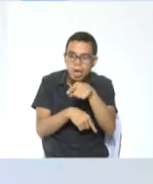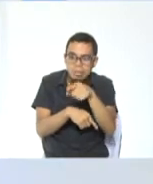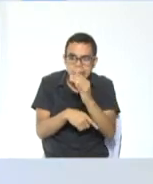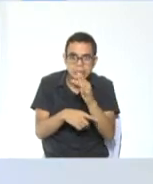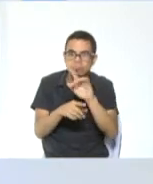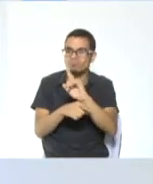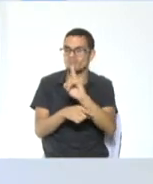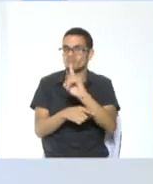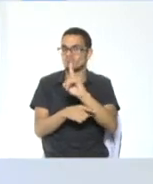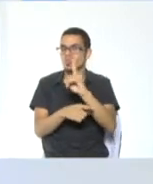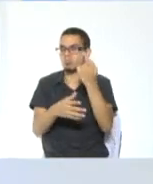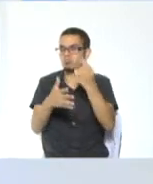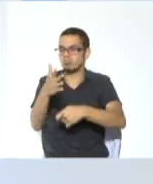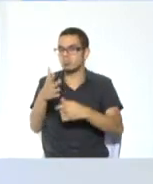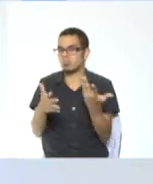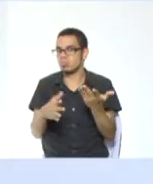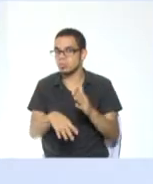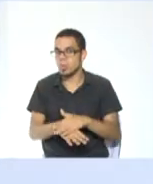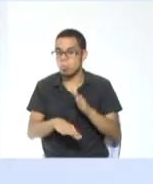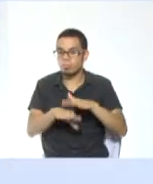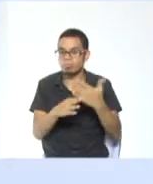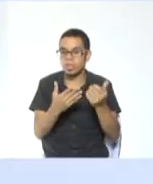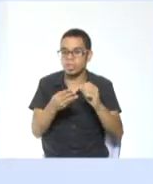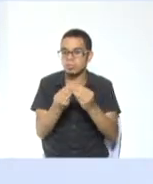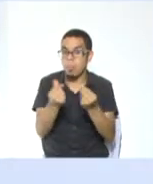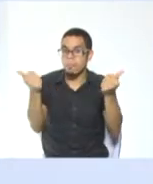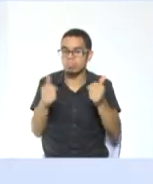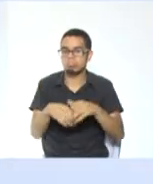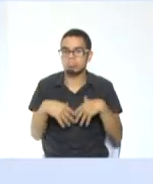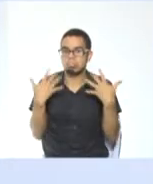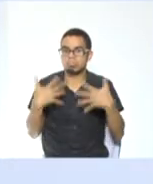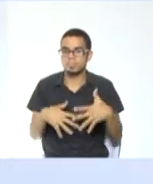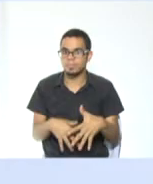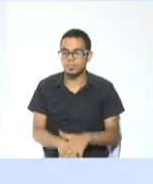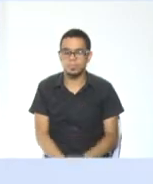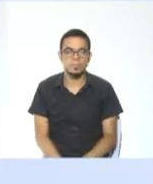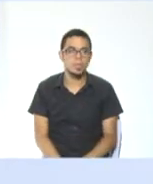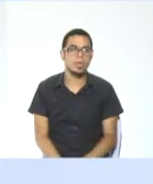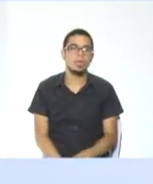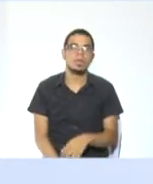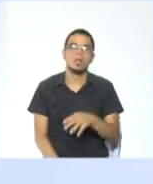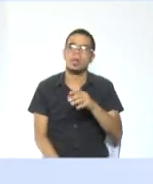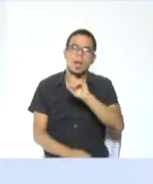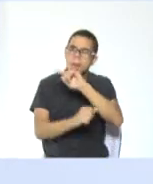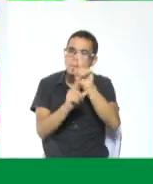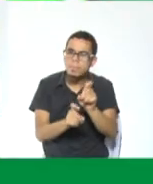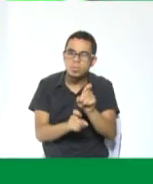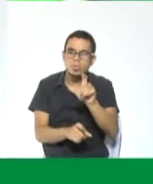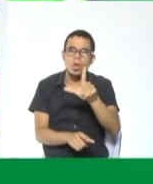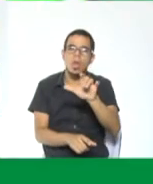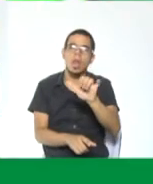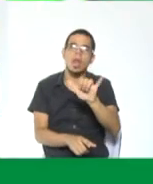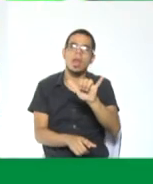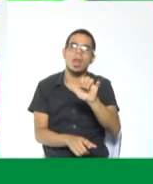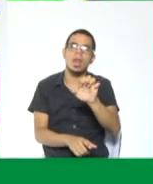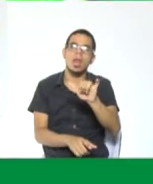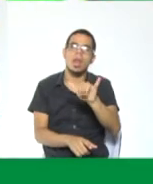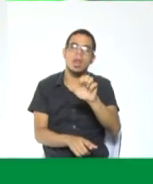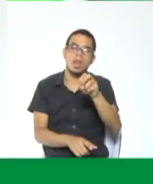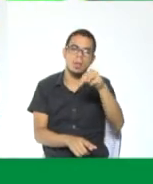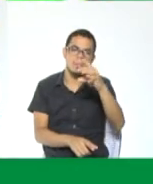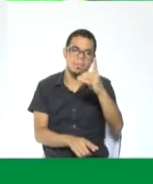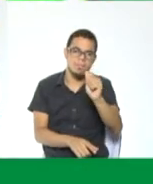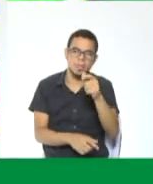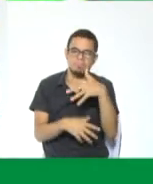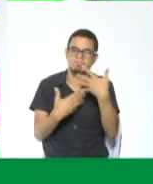una leyenda. ¡Excelente, Heiler! ¿Y qué es una leyenda? Una leyenda es una narración